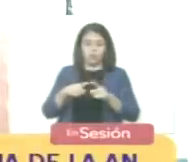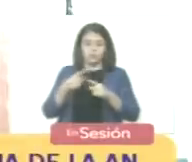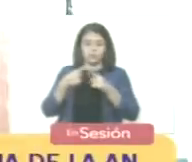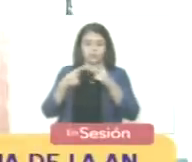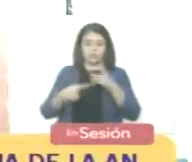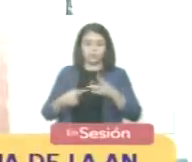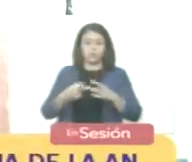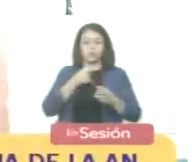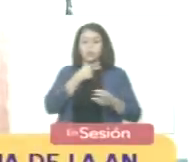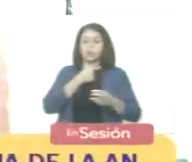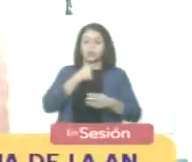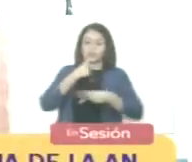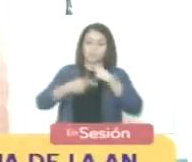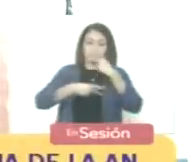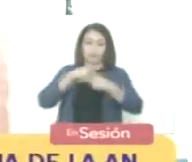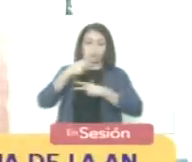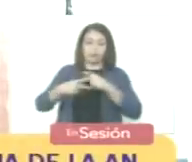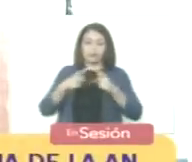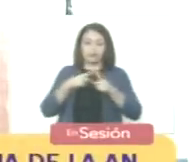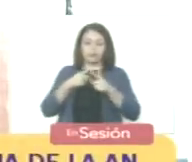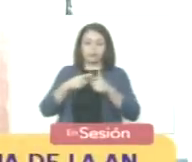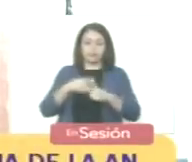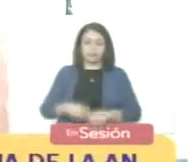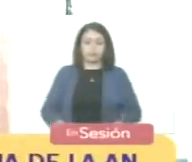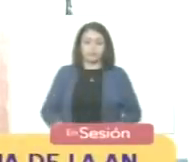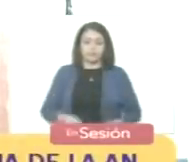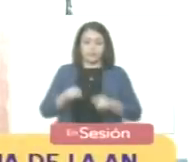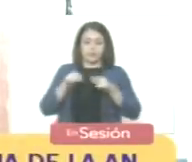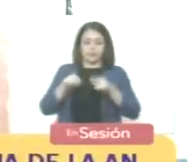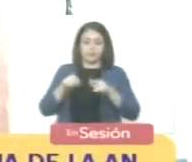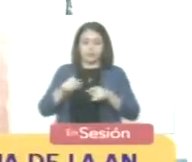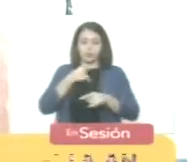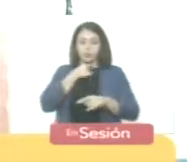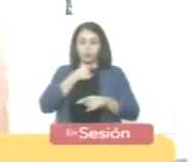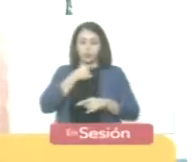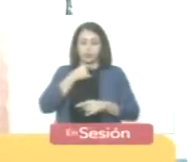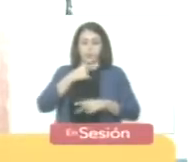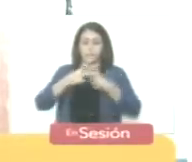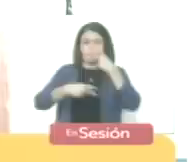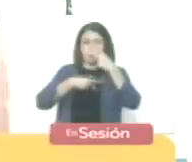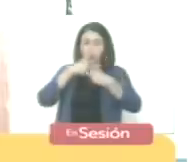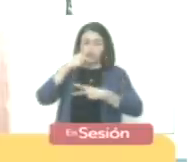aquel gusto por la política. Y en ese gusto y en esa